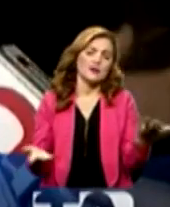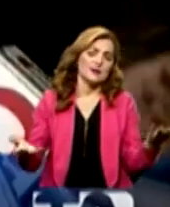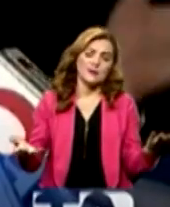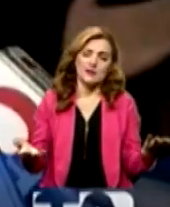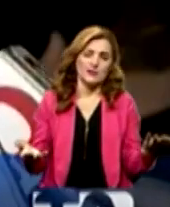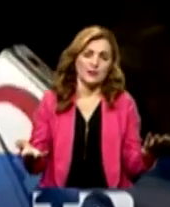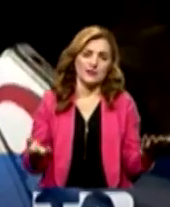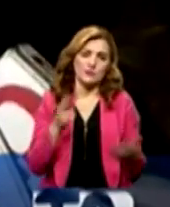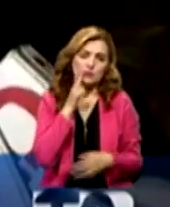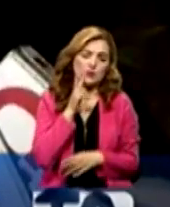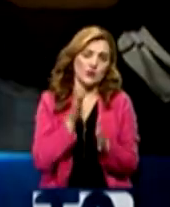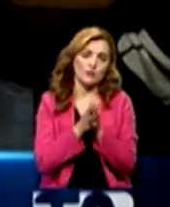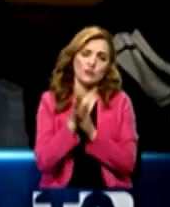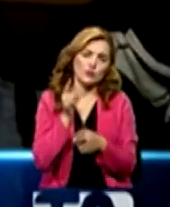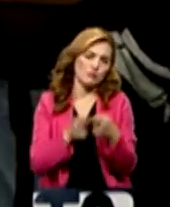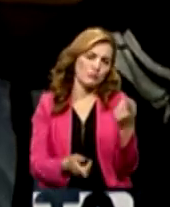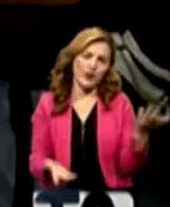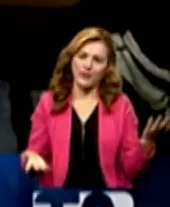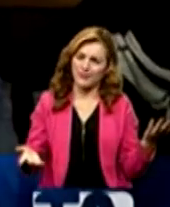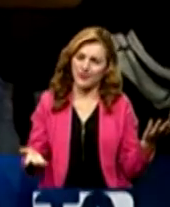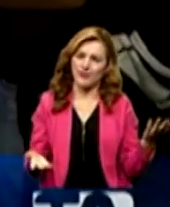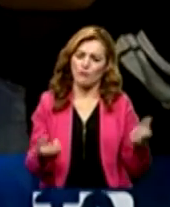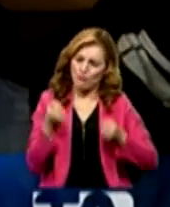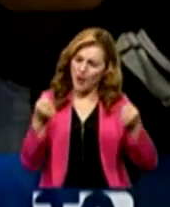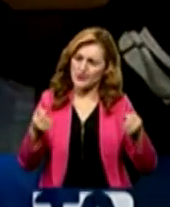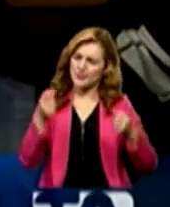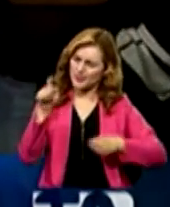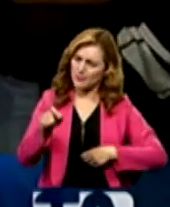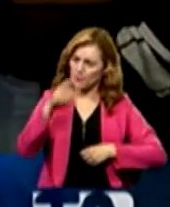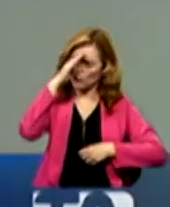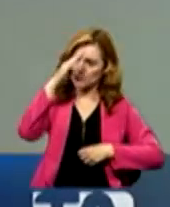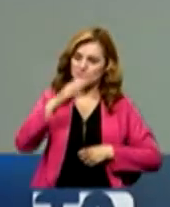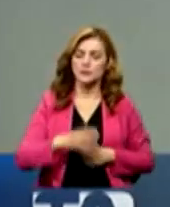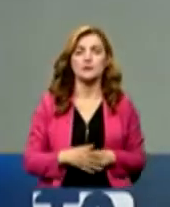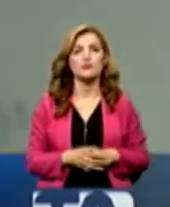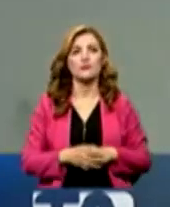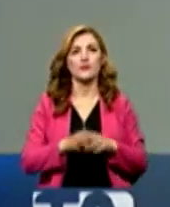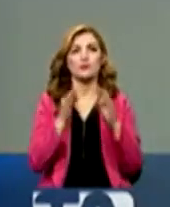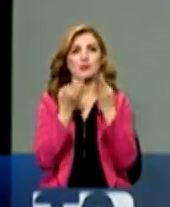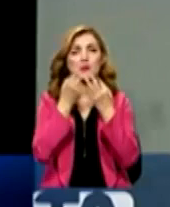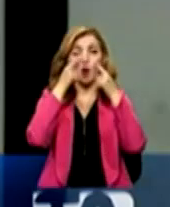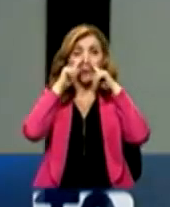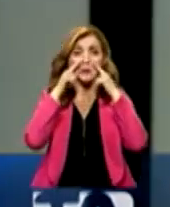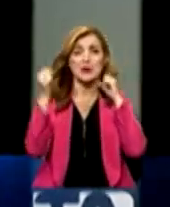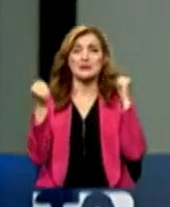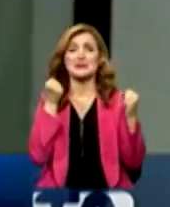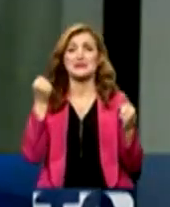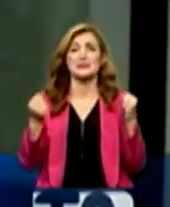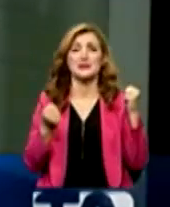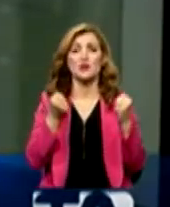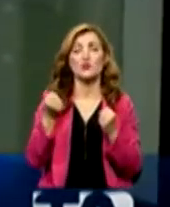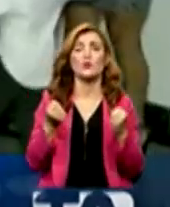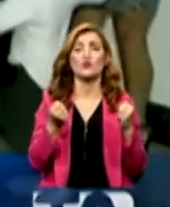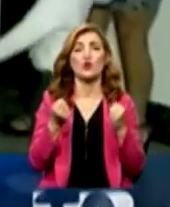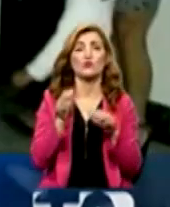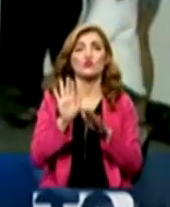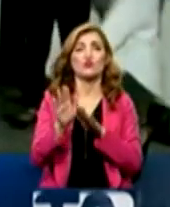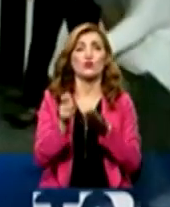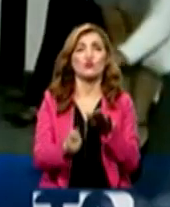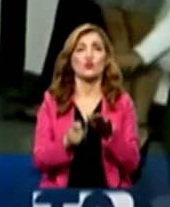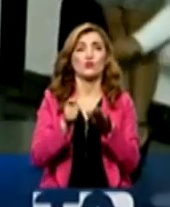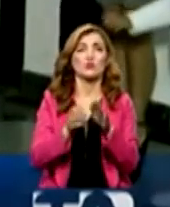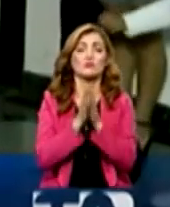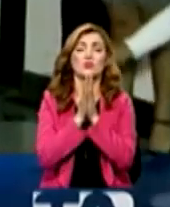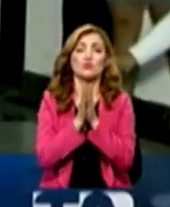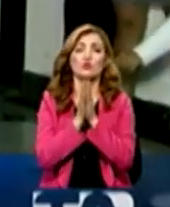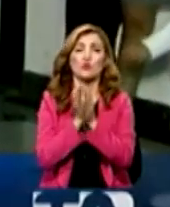llanamente con caramelos o chocolates. Los familiares de los policías condenados, entre lágrimas y desesperación, así como sus abogados,